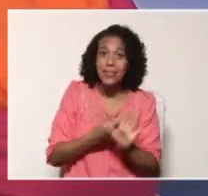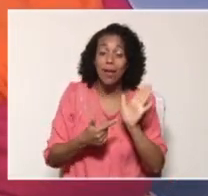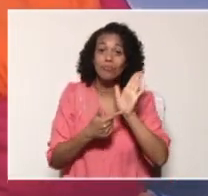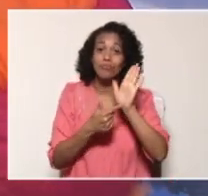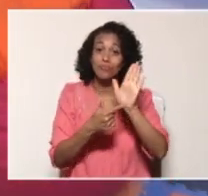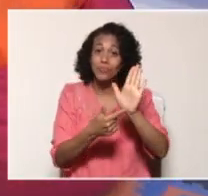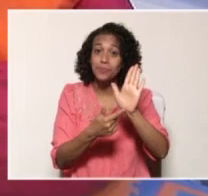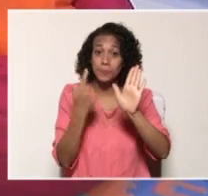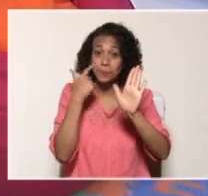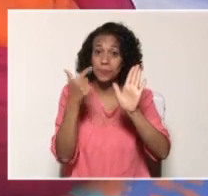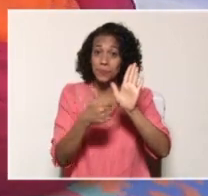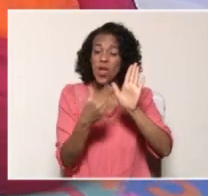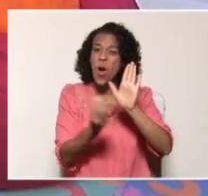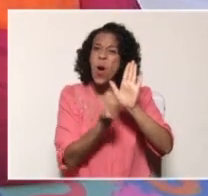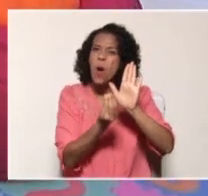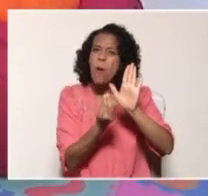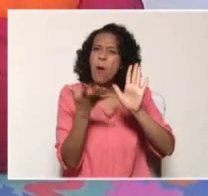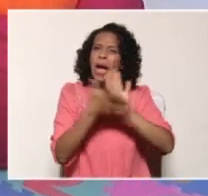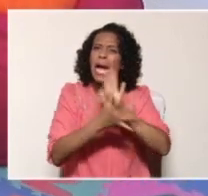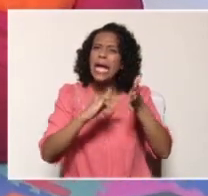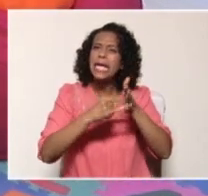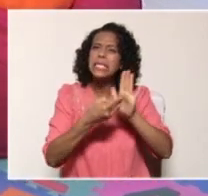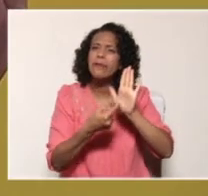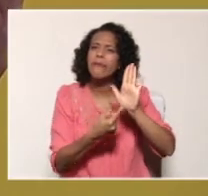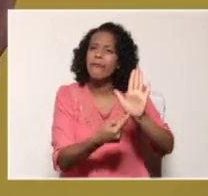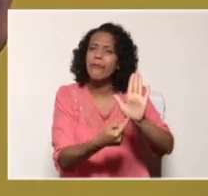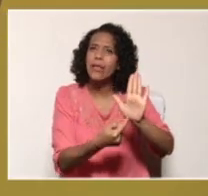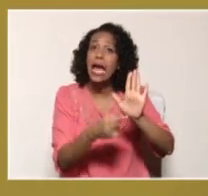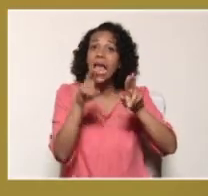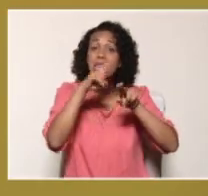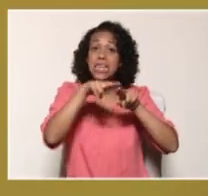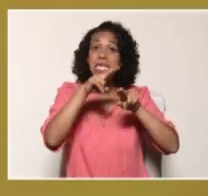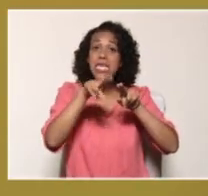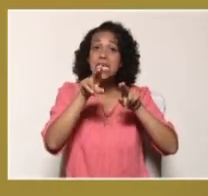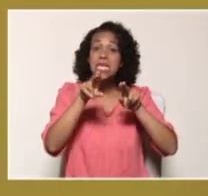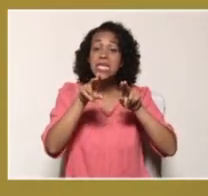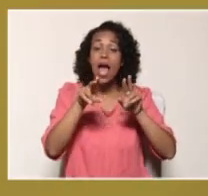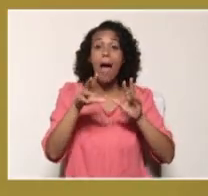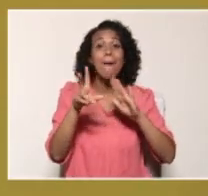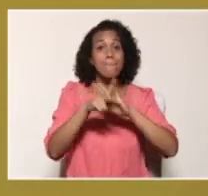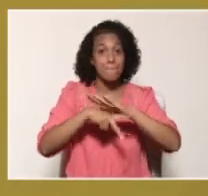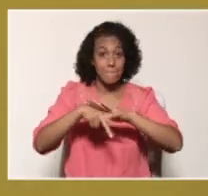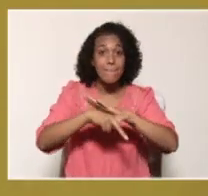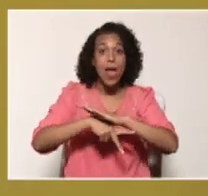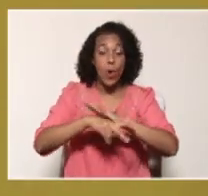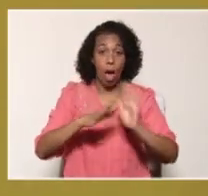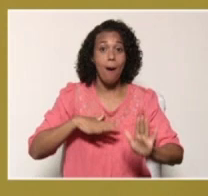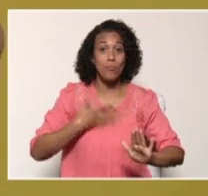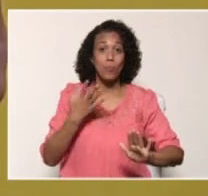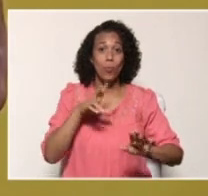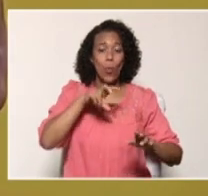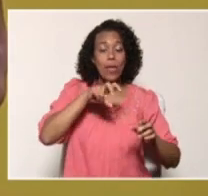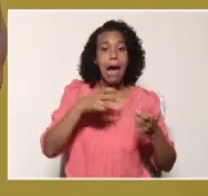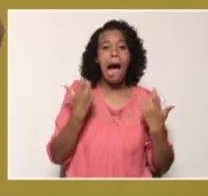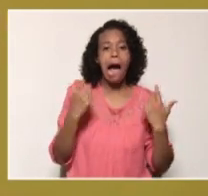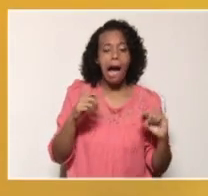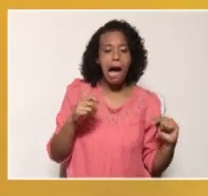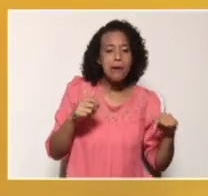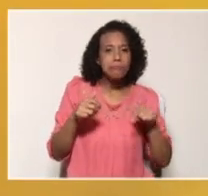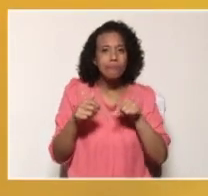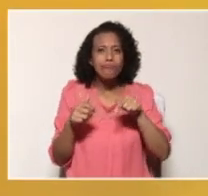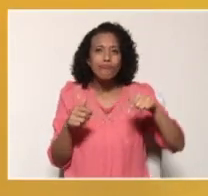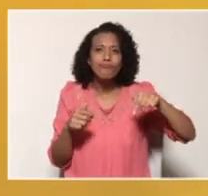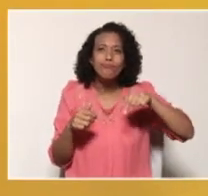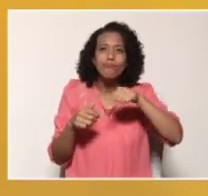acá para que vayan viendo de qué se trata. Nuestros niños y niñas de la etapa preescolar pueden ir preparándose